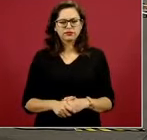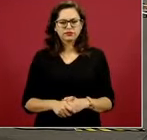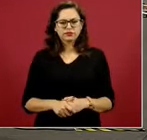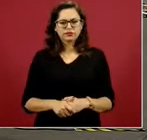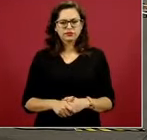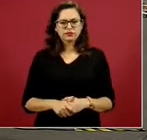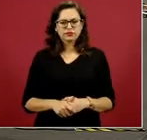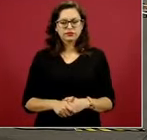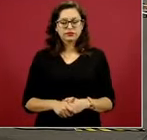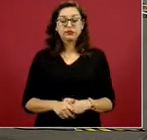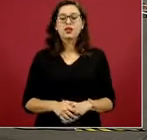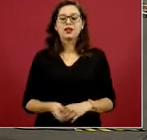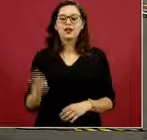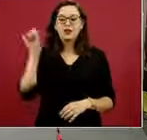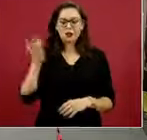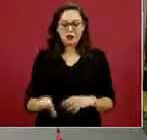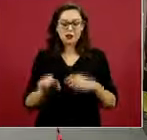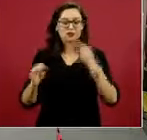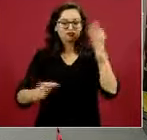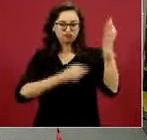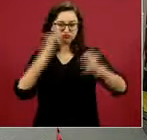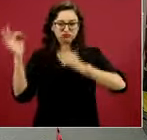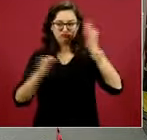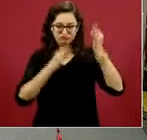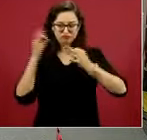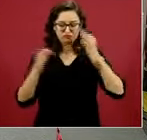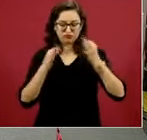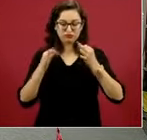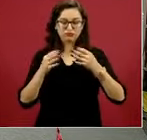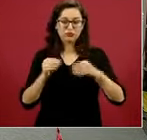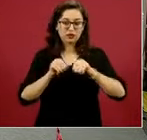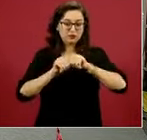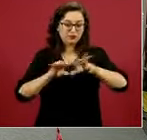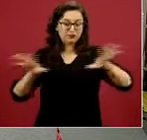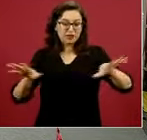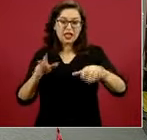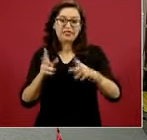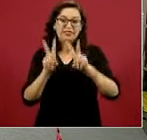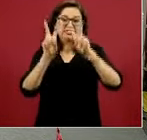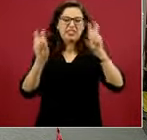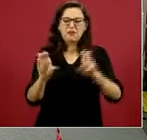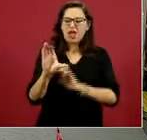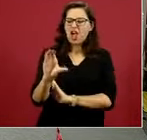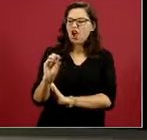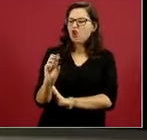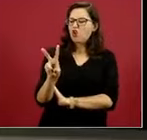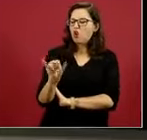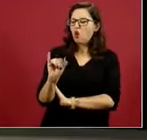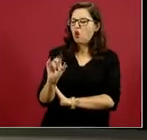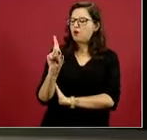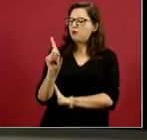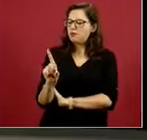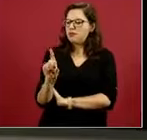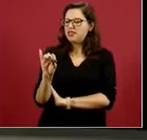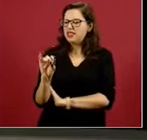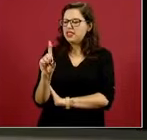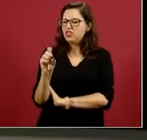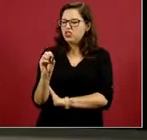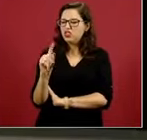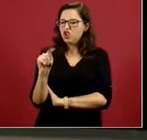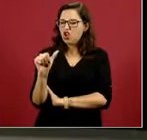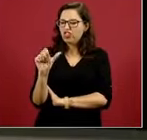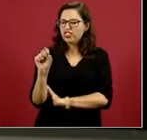nota sobre los covidiotas, y ahora que menciona, son, me parece, 9 estados de los 31 de la República, 32 de la República, que